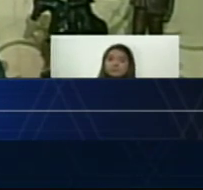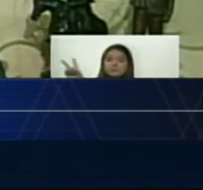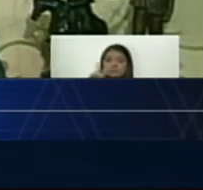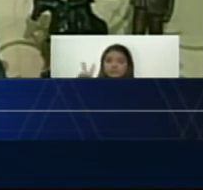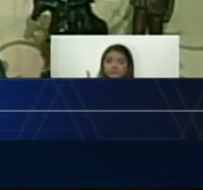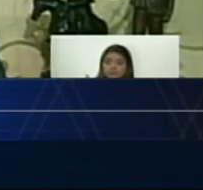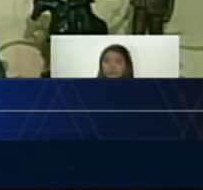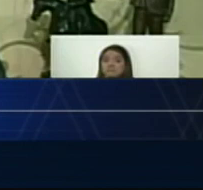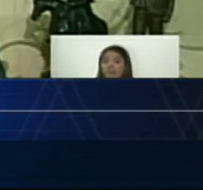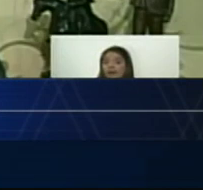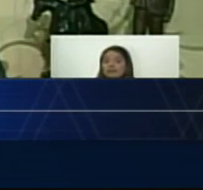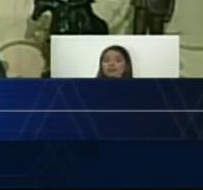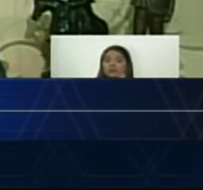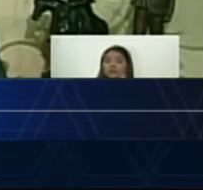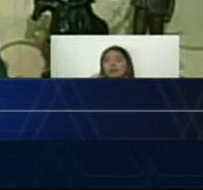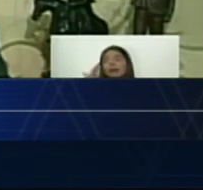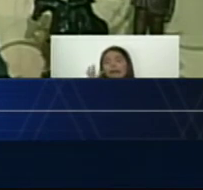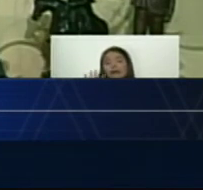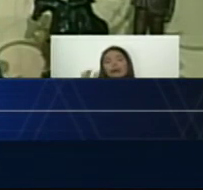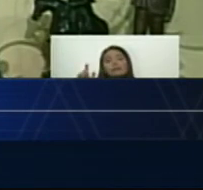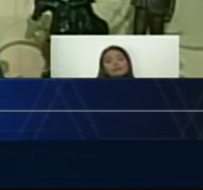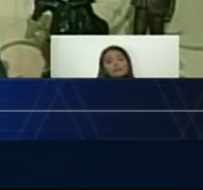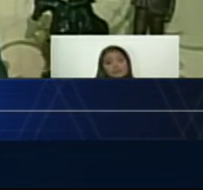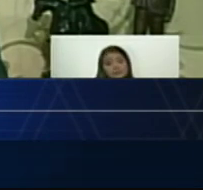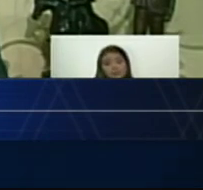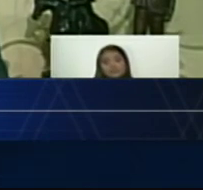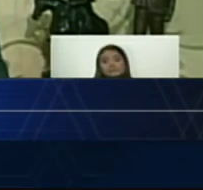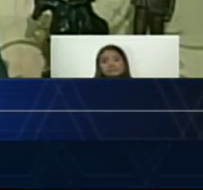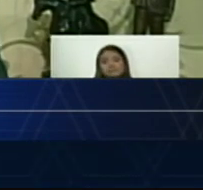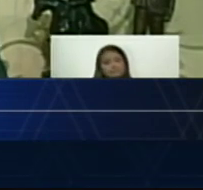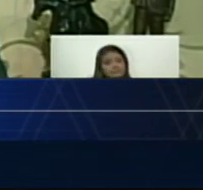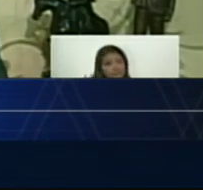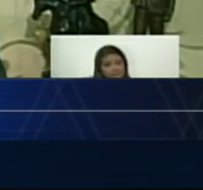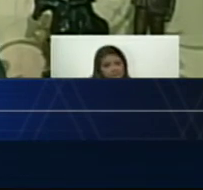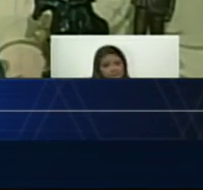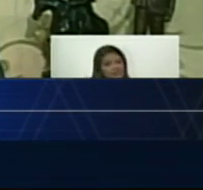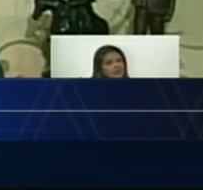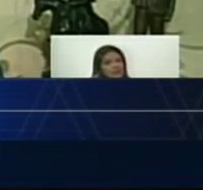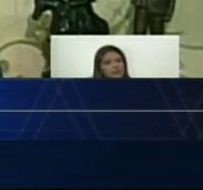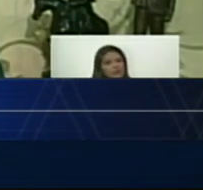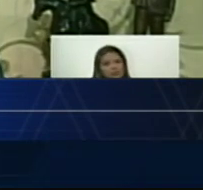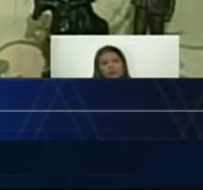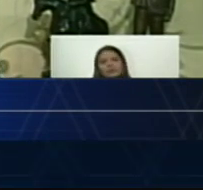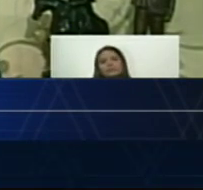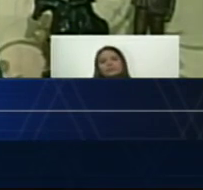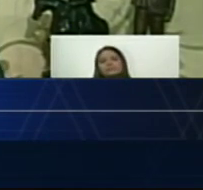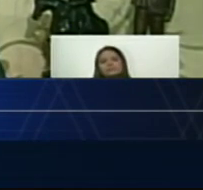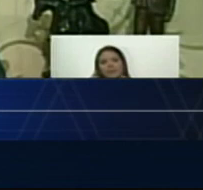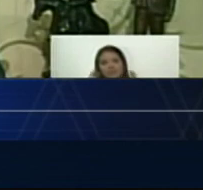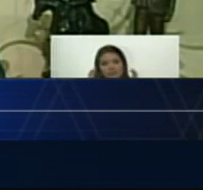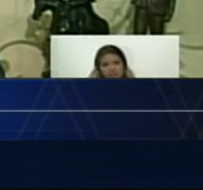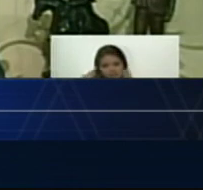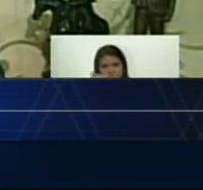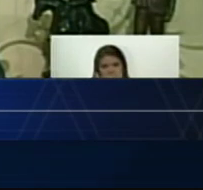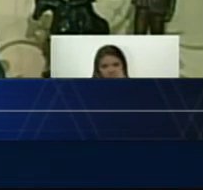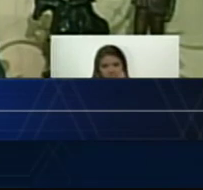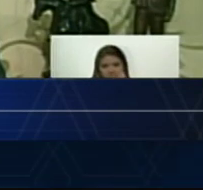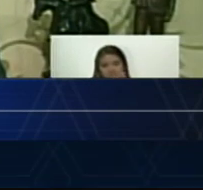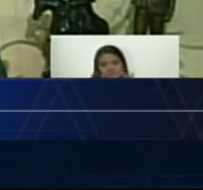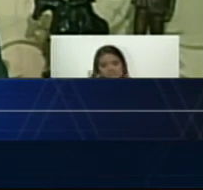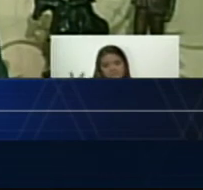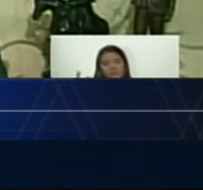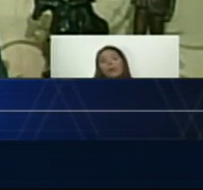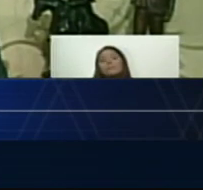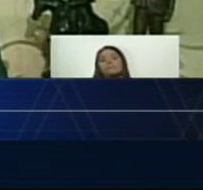dictar las medidas que considere convenientes, particularmente relacionadas con los siguientes aspectos.